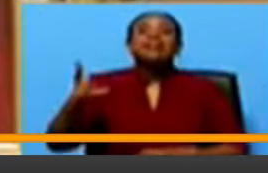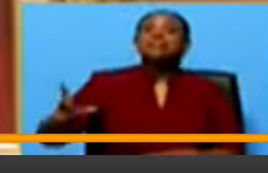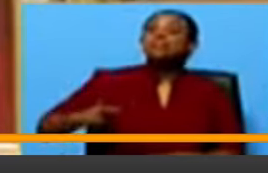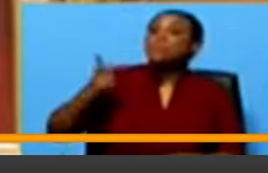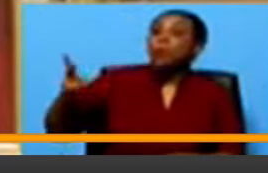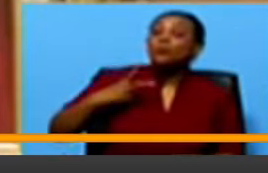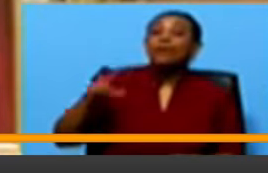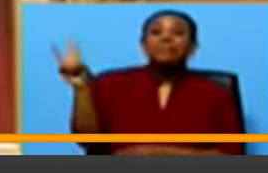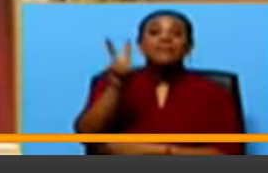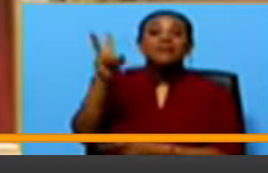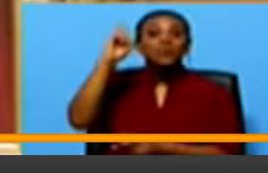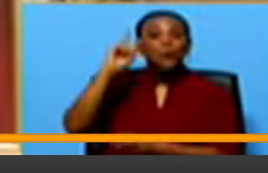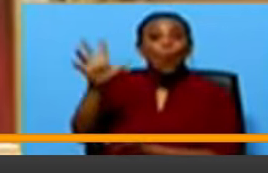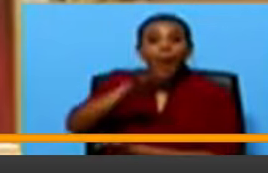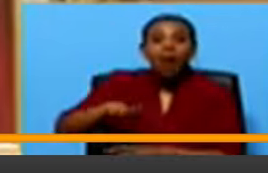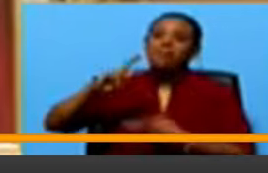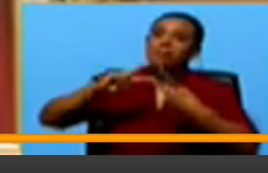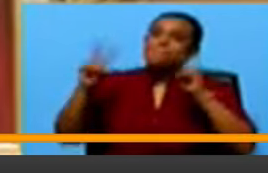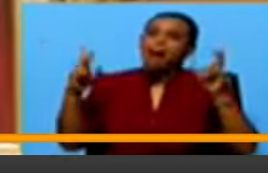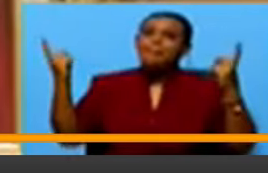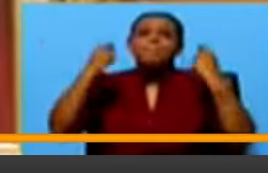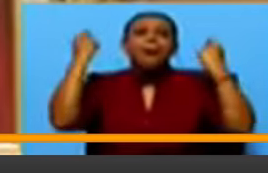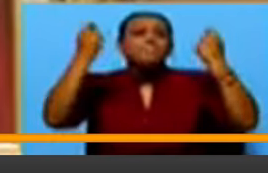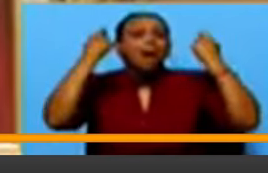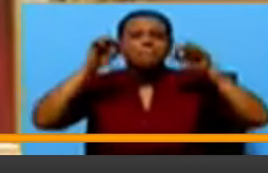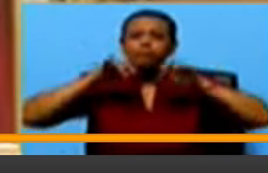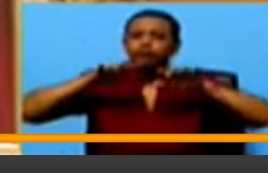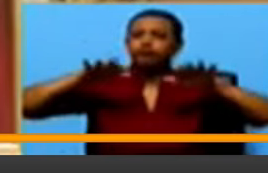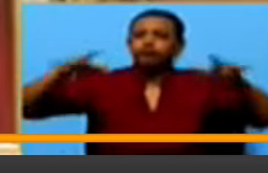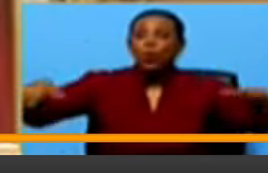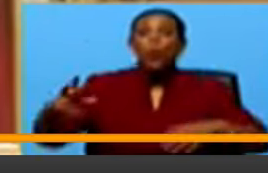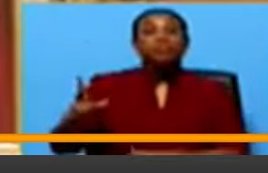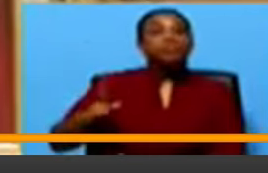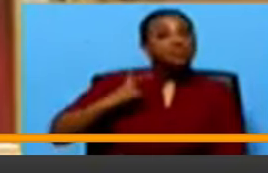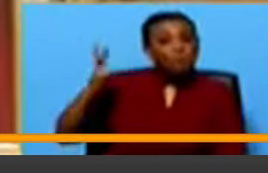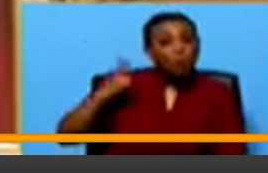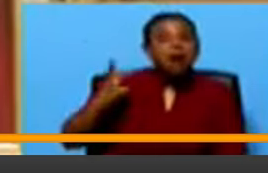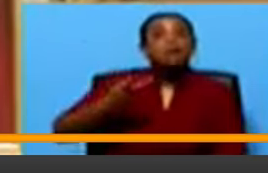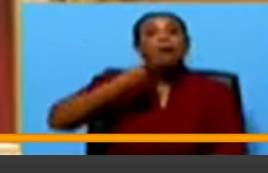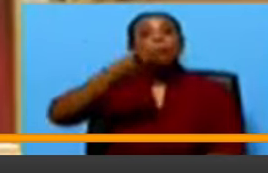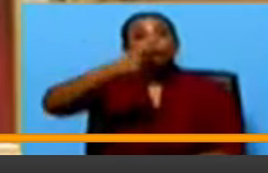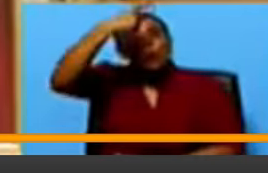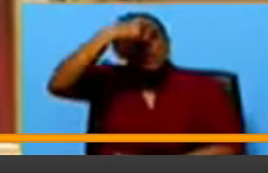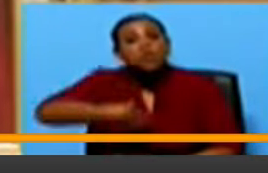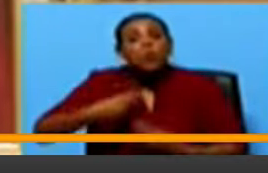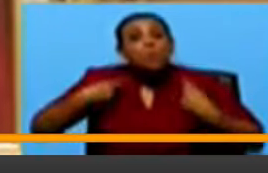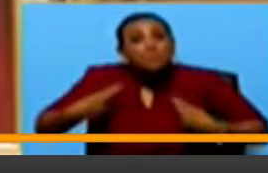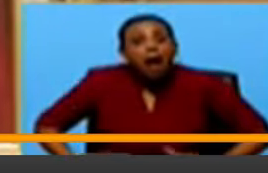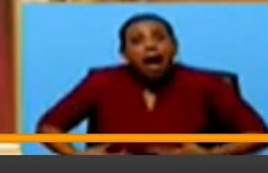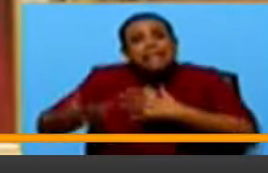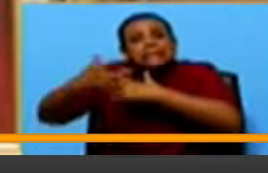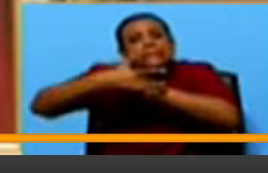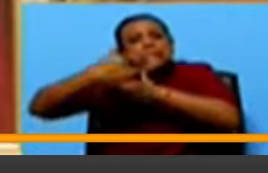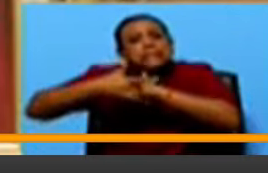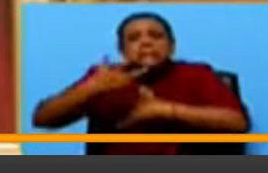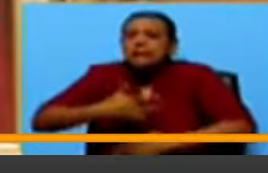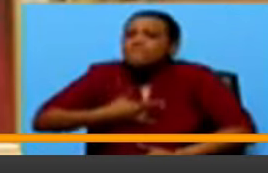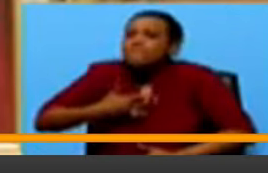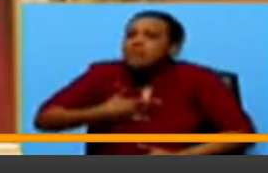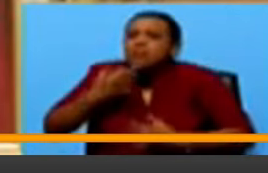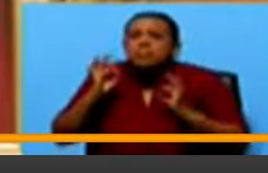diplomacia bolivariana de paz. Una diplomacia humana, con una nueva